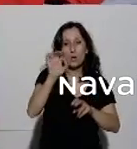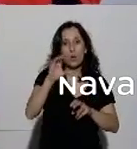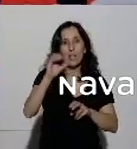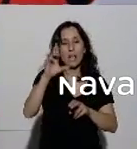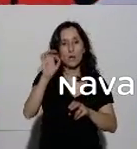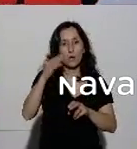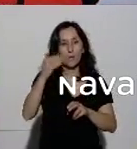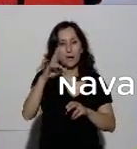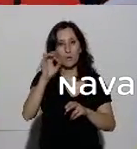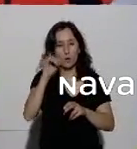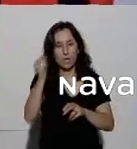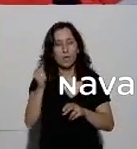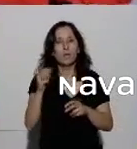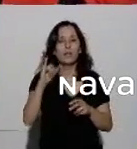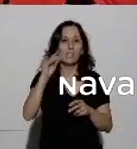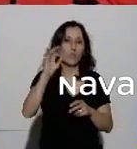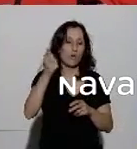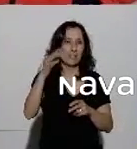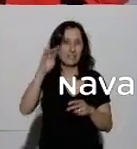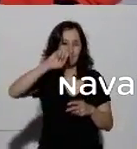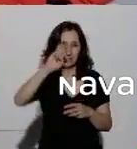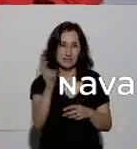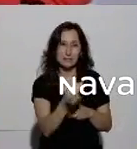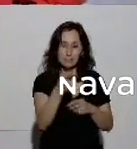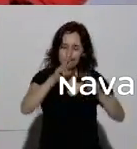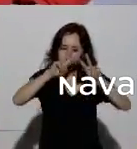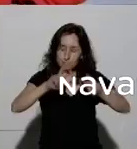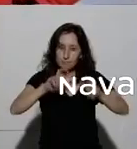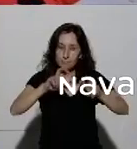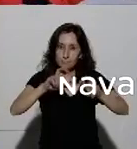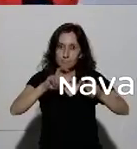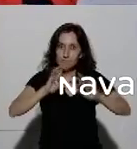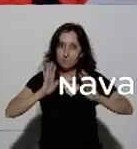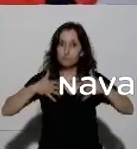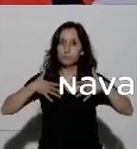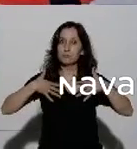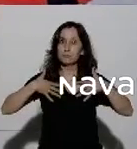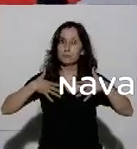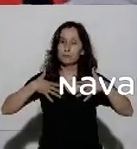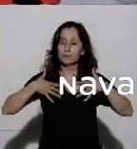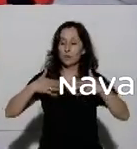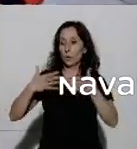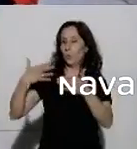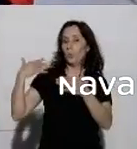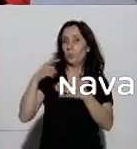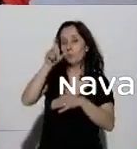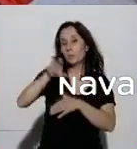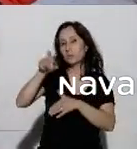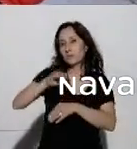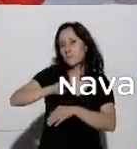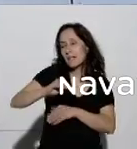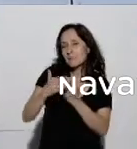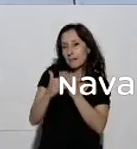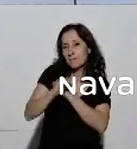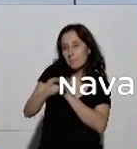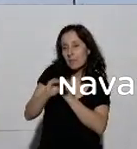Baroja, Henningsen y Doat y estos, resulta que, oh sorpresa, no era que fueran malas personas, malas